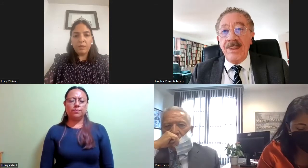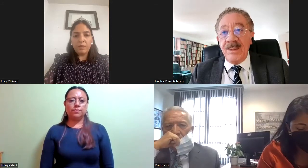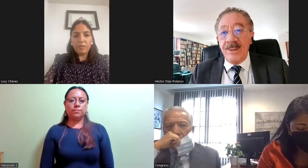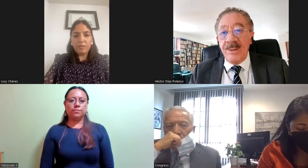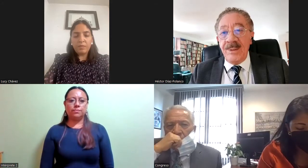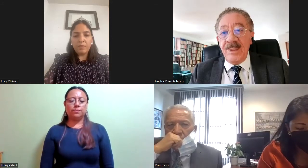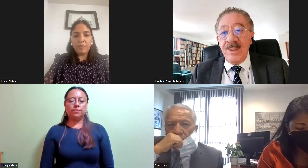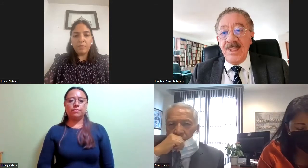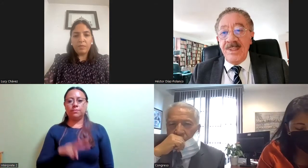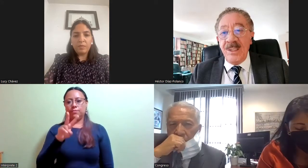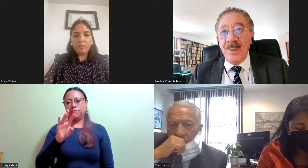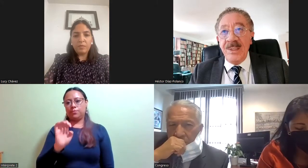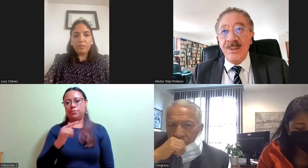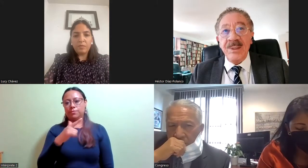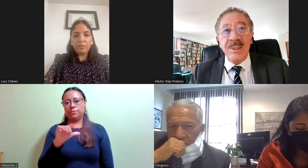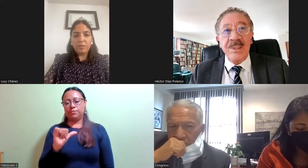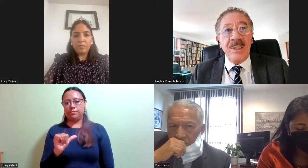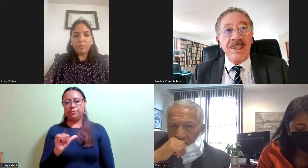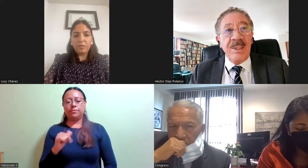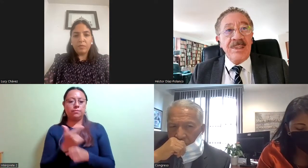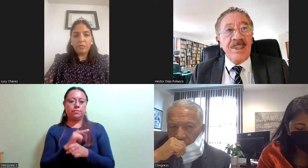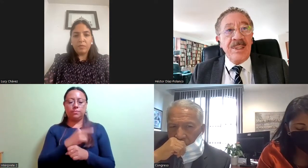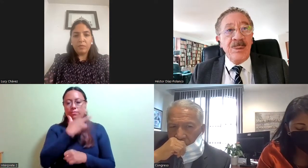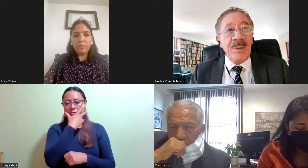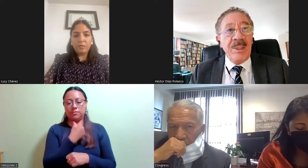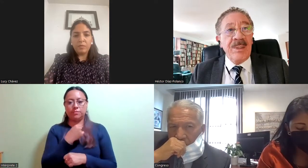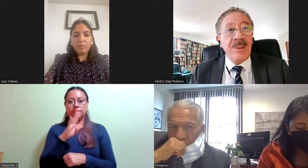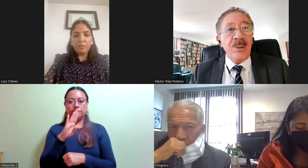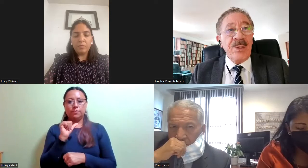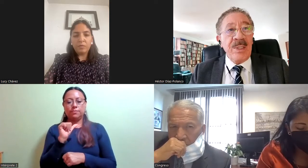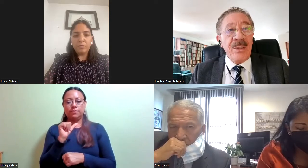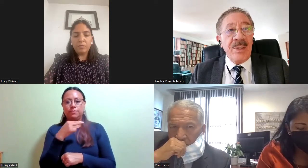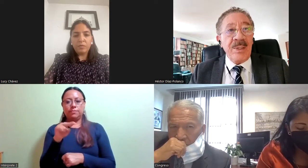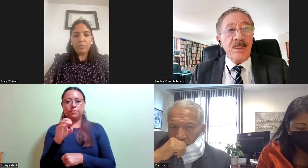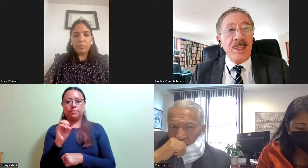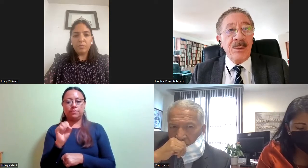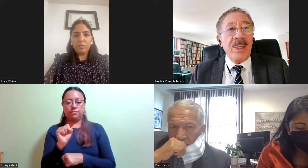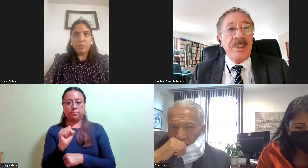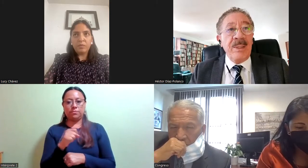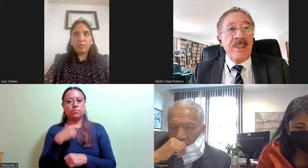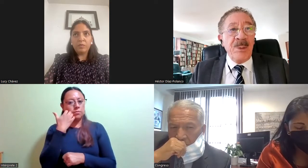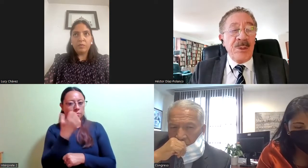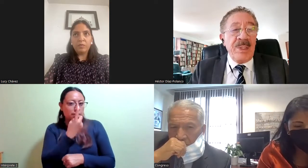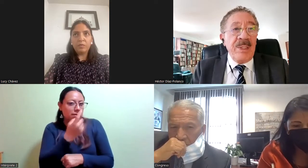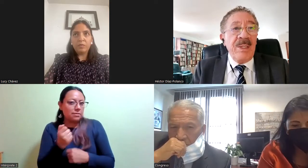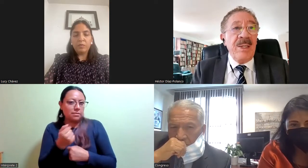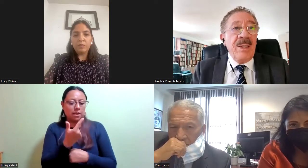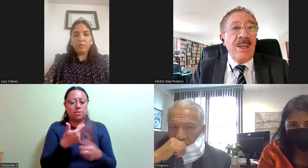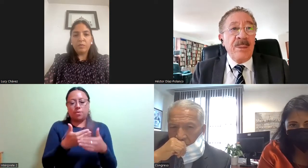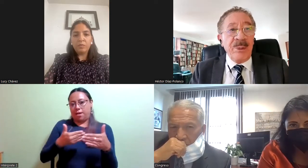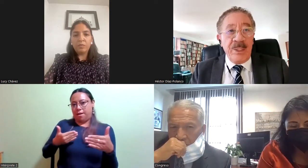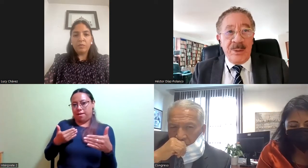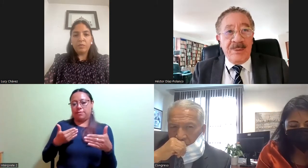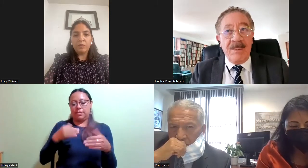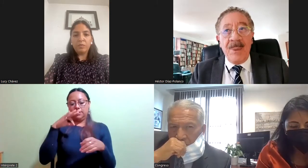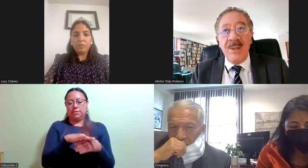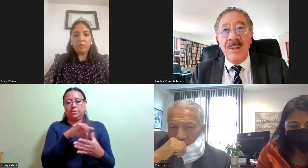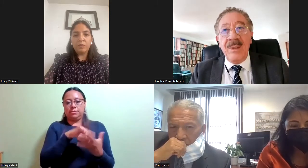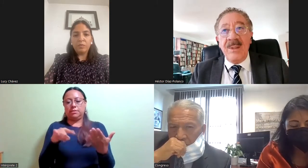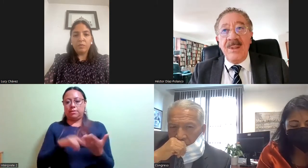Vega y al licenciado Baños, que si quieren hacer alguna consideración al respecto antes de proceder a la